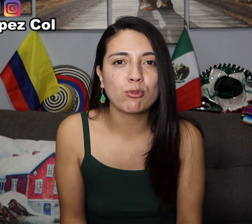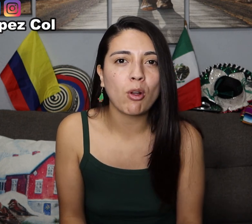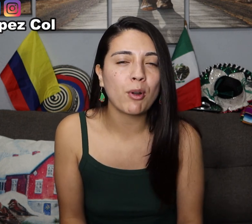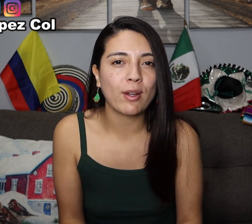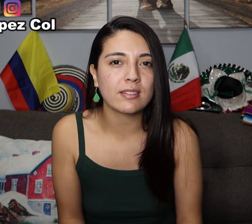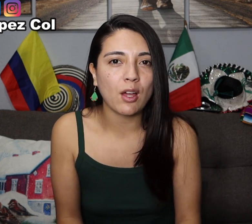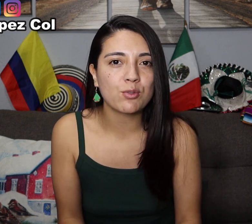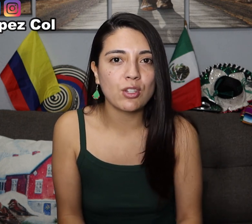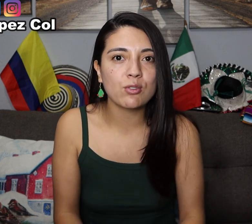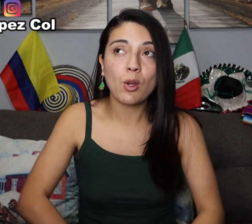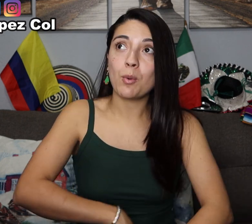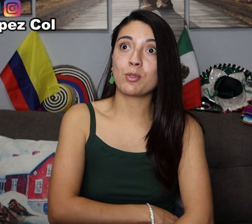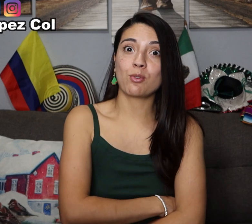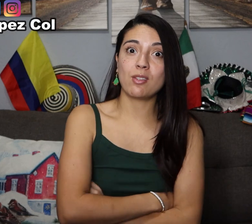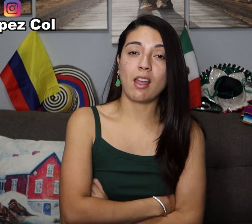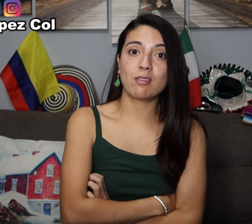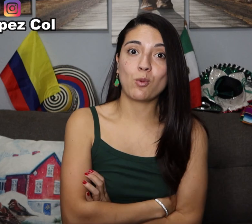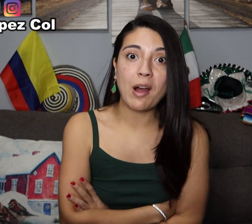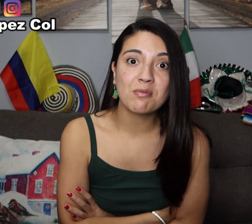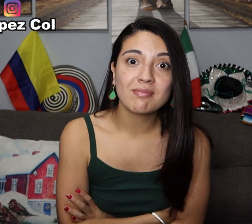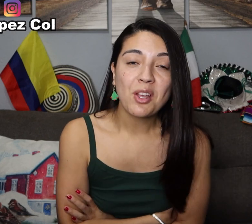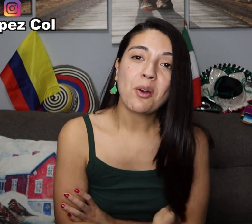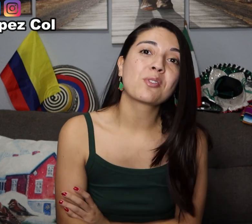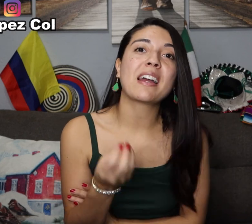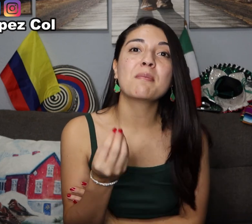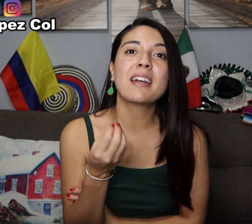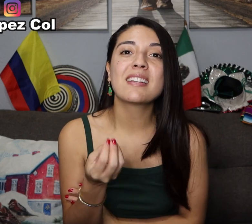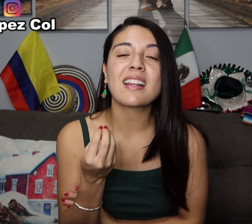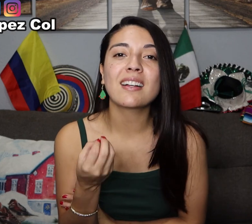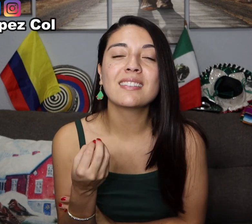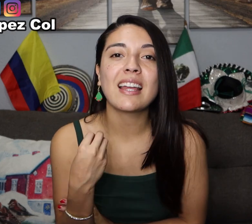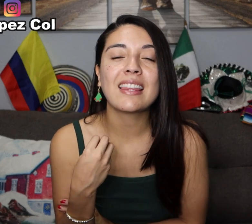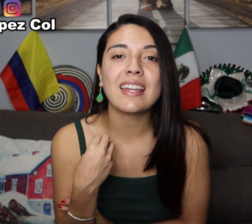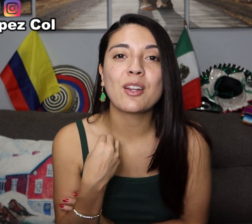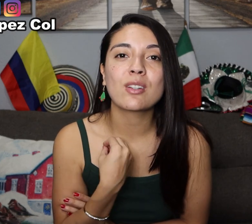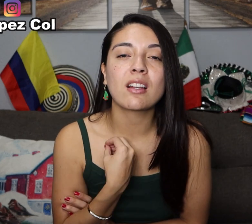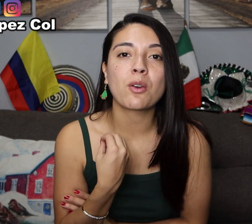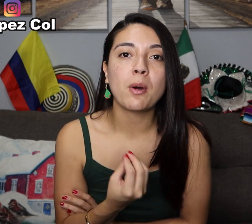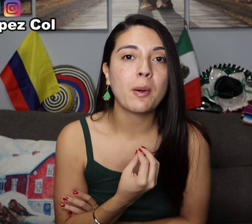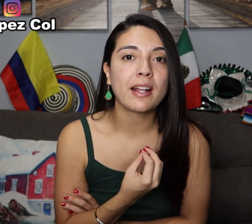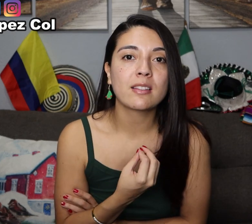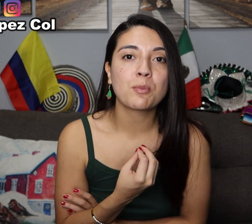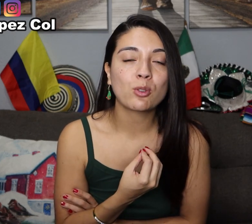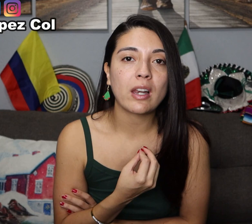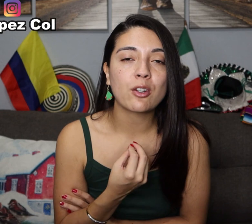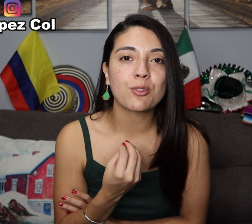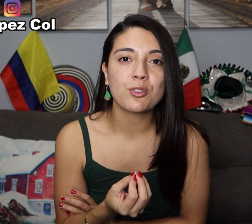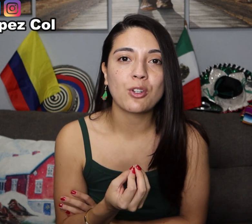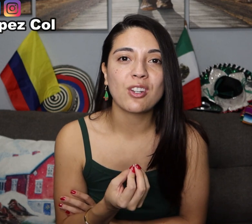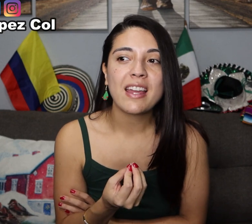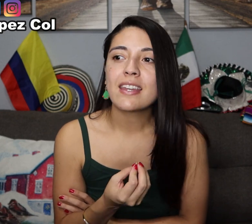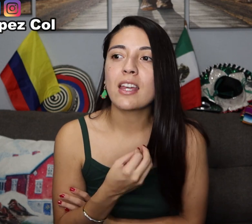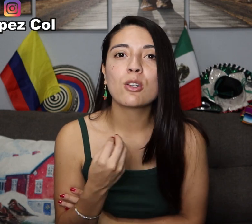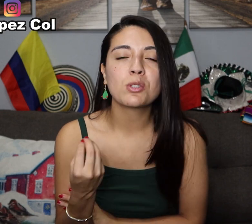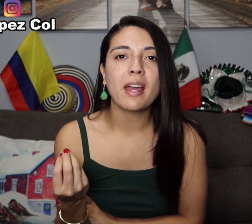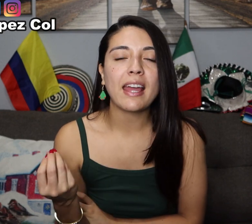primer mundo como lo es Estados Unidos, pues uno dice, wow. O sea, imagínense la cantidad de dinero que se robaban antes por toda la